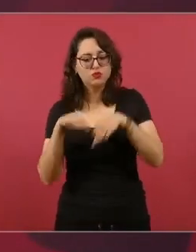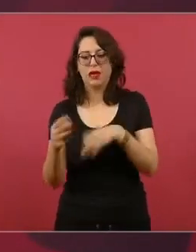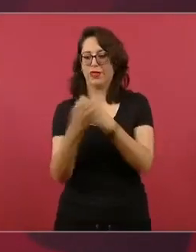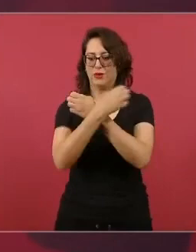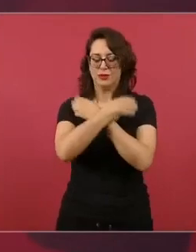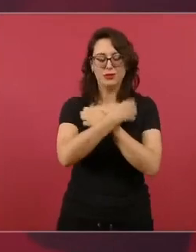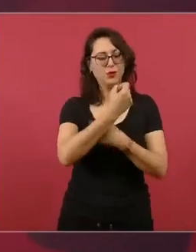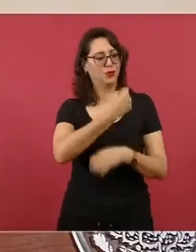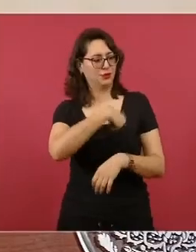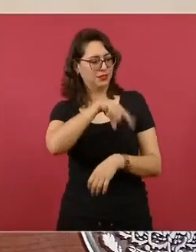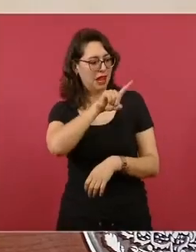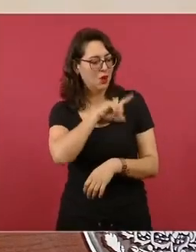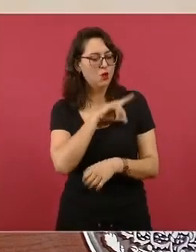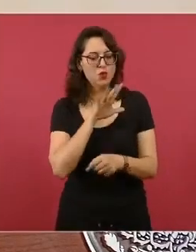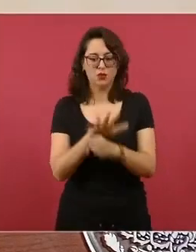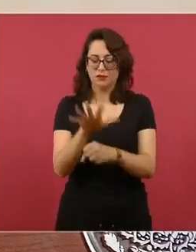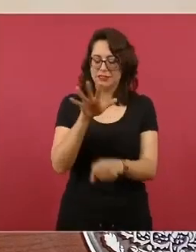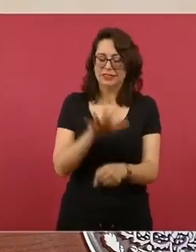de salud